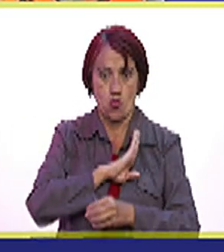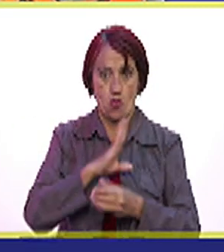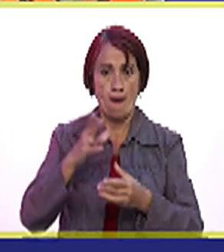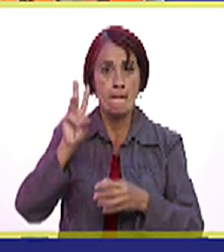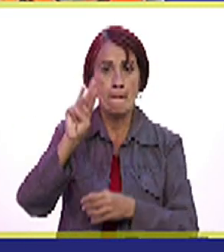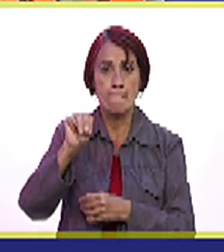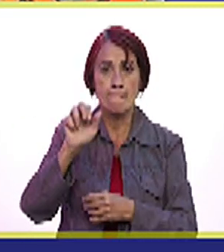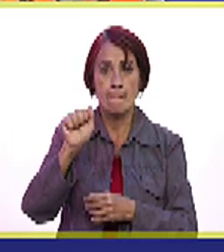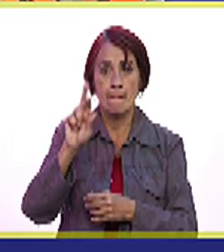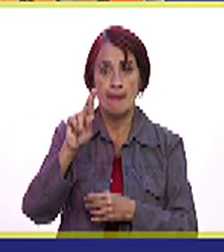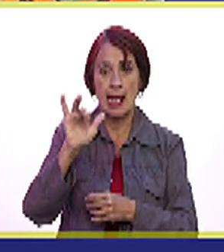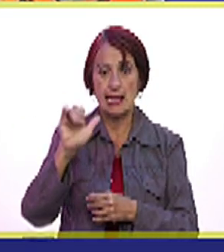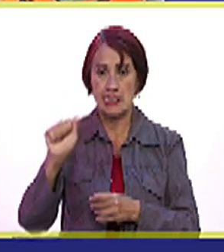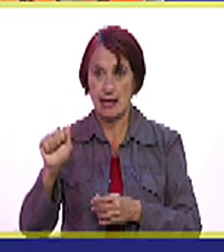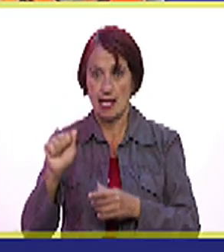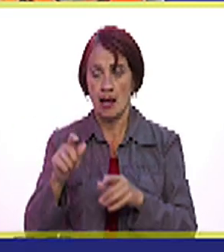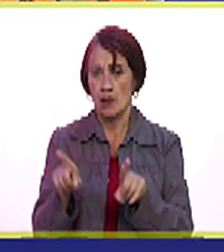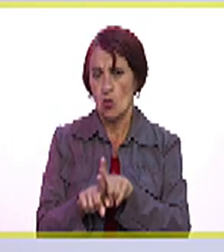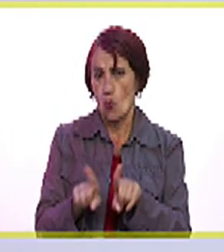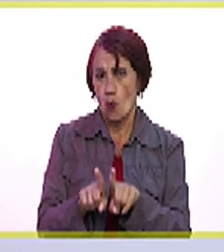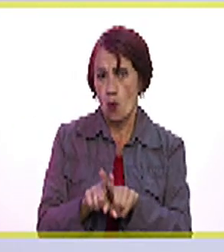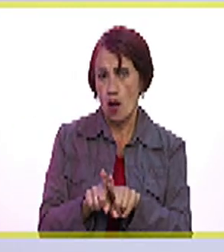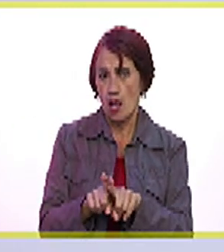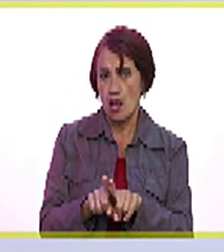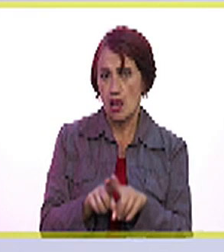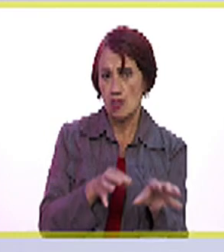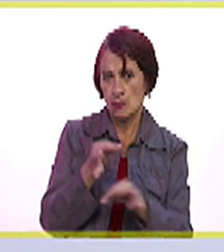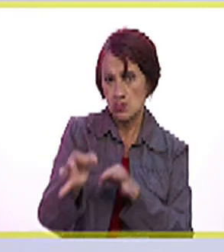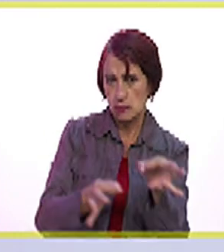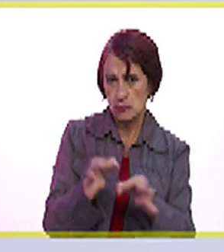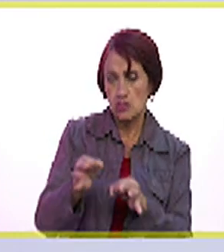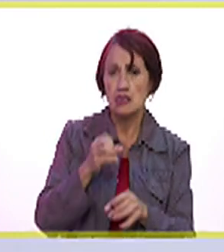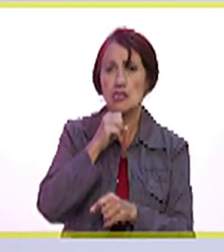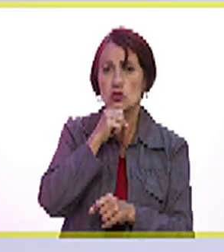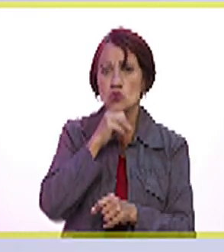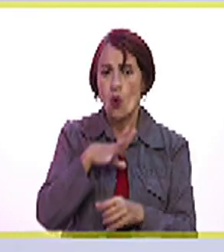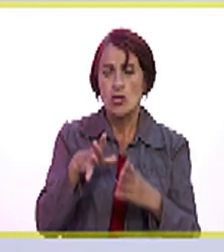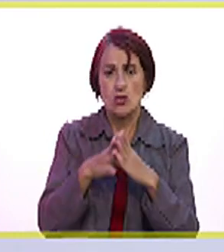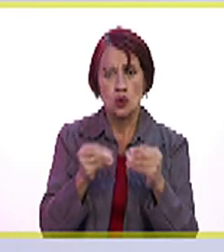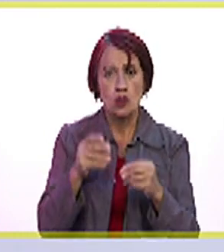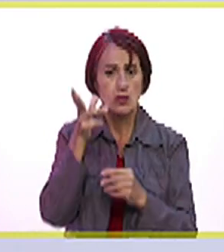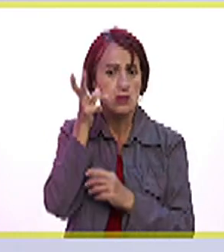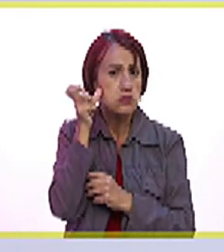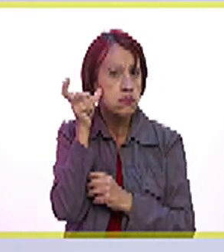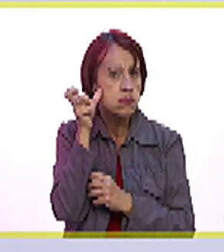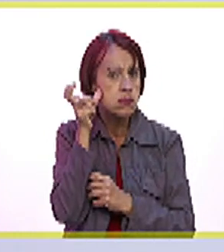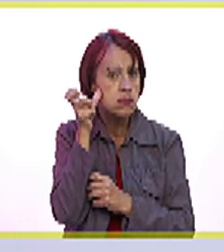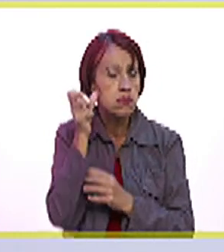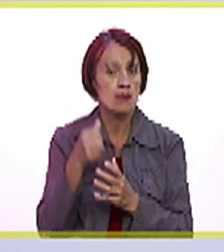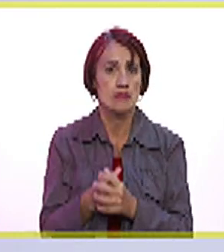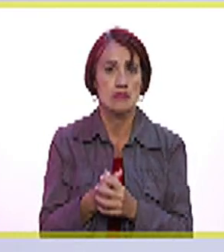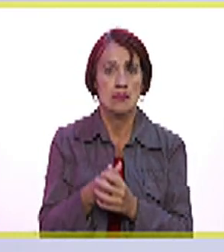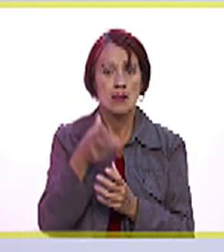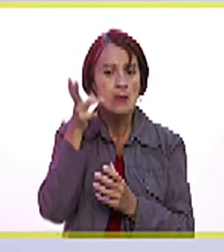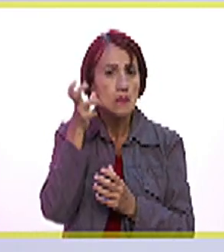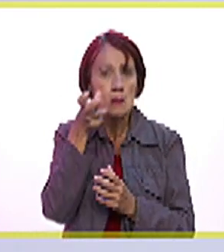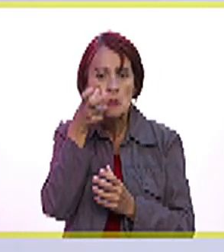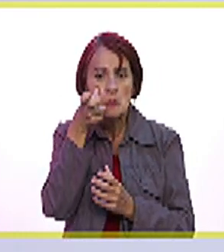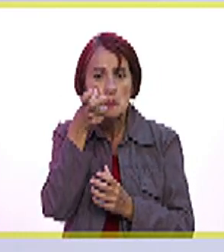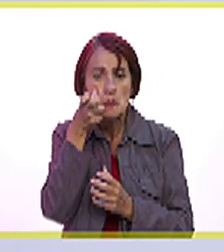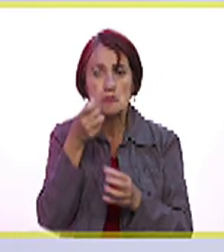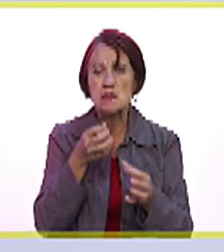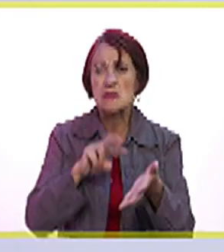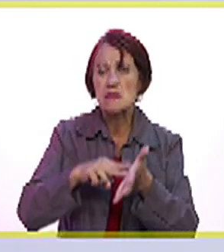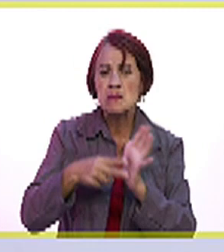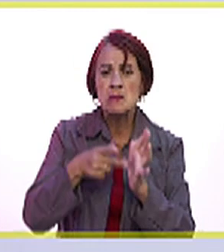a los estudiantes que esto es más o menos como cuando ustedes ven ciertas series que se escucha un narrador, más o menos que explica la acción. Más o